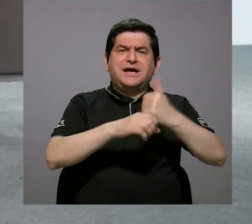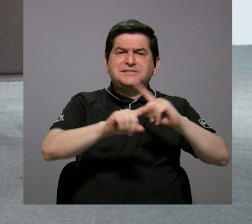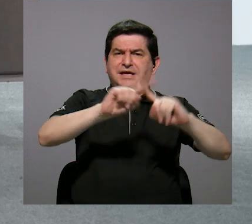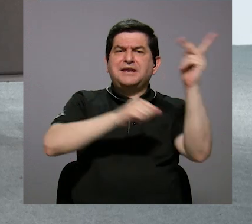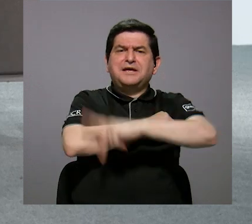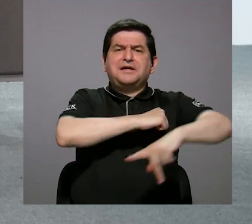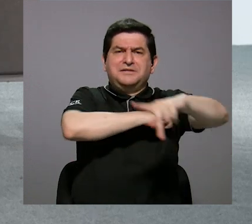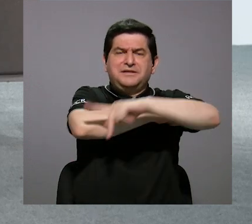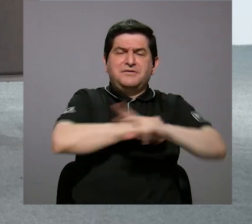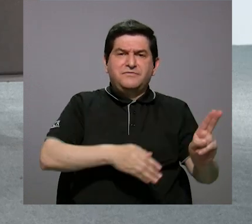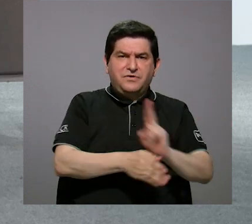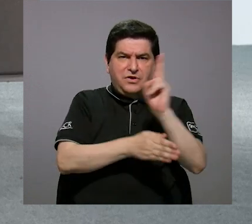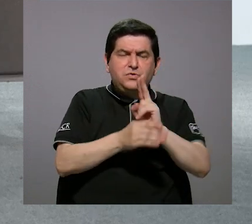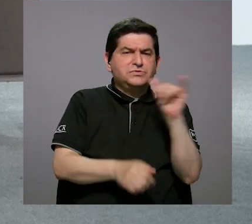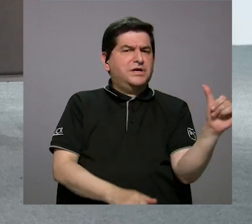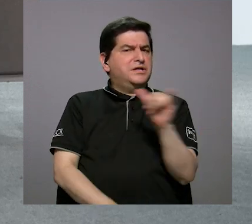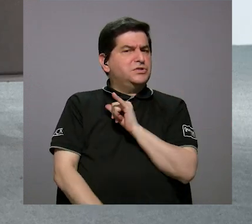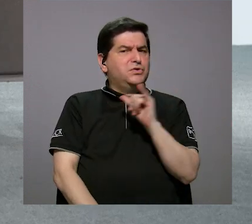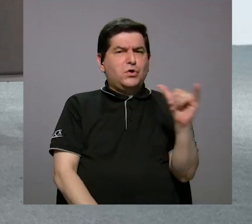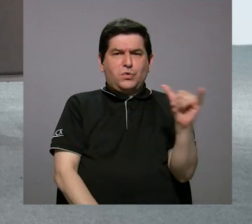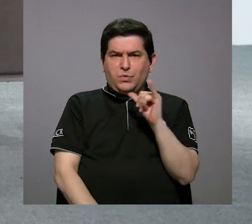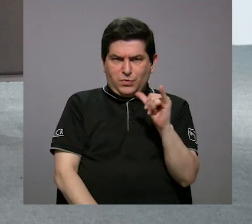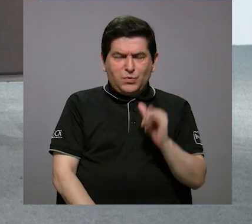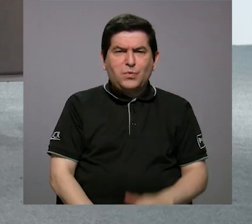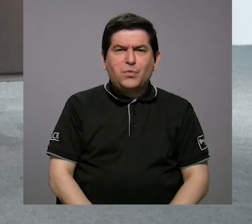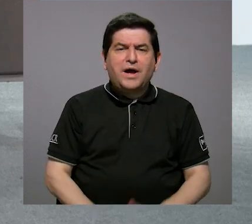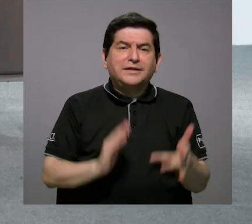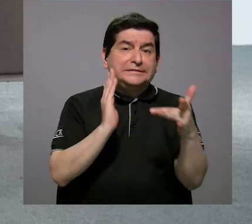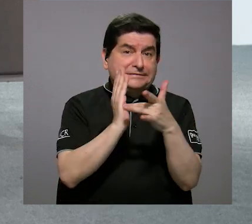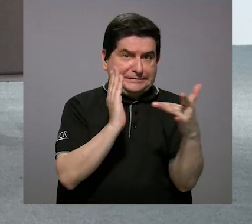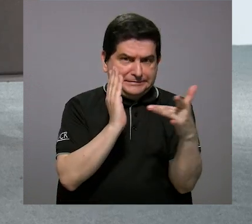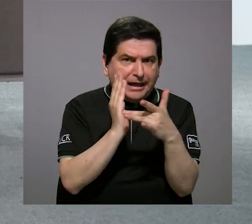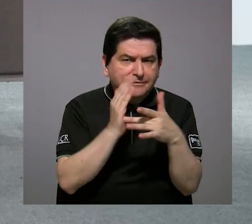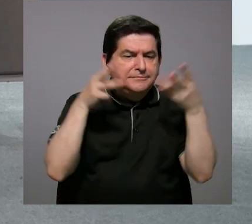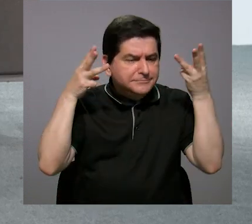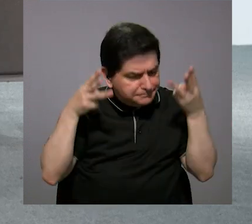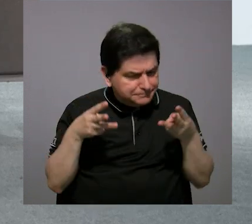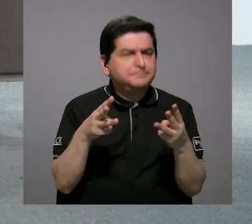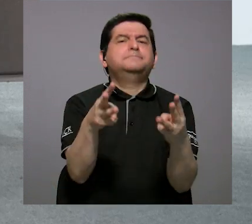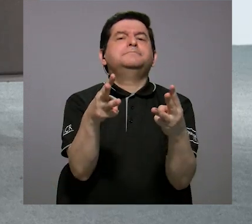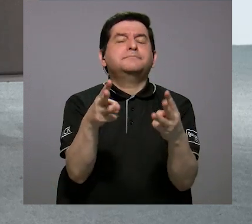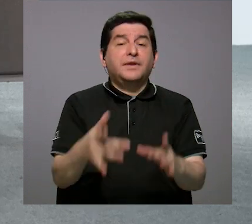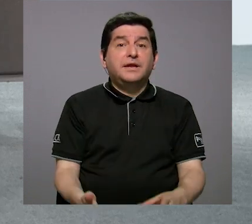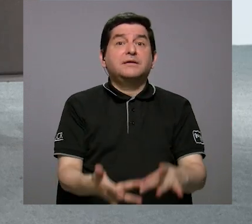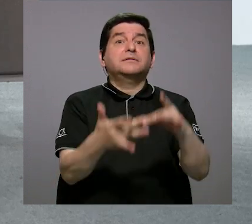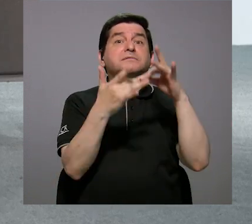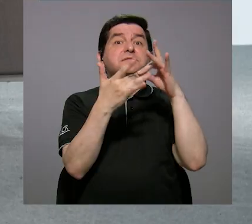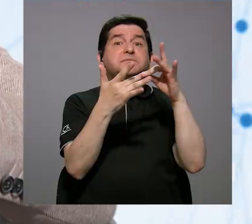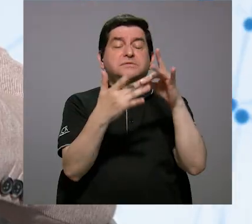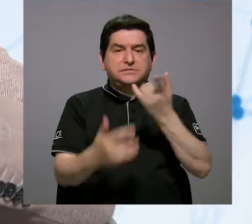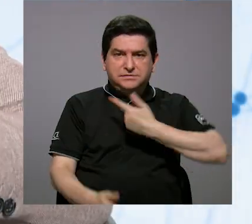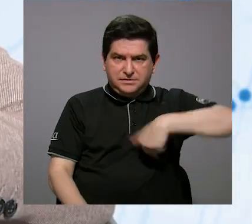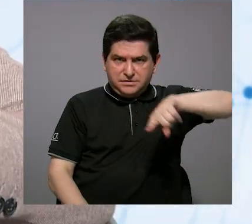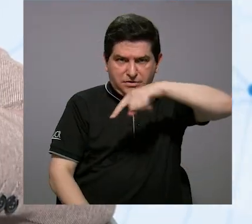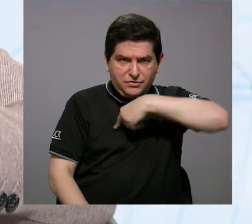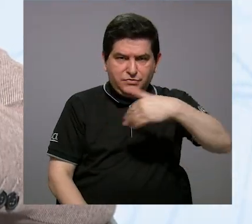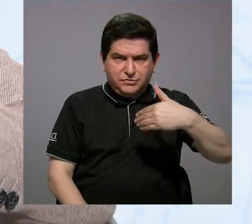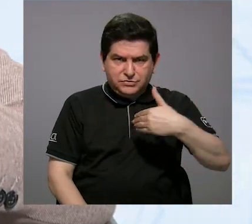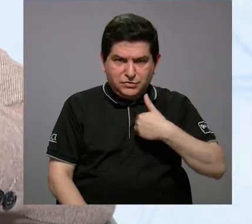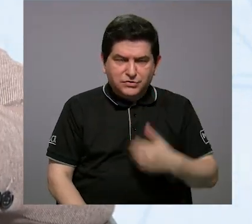hecho en otros países, utilizando las mismas técnicas y metodologías, claro, sobre todo porque tenemos